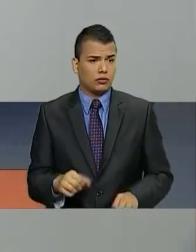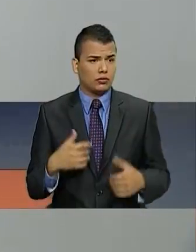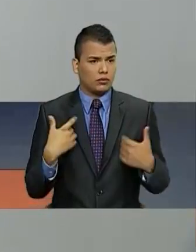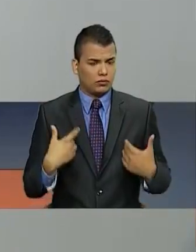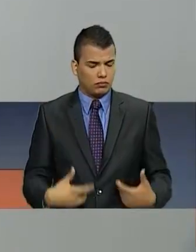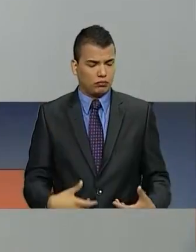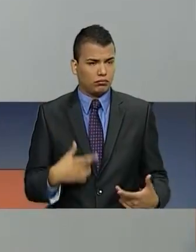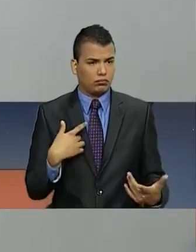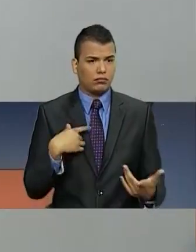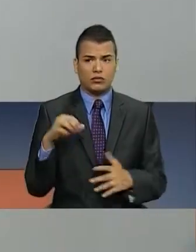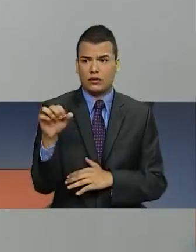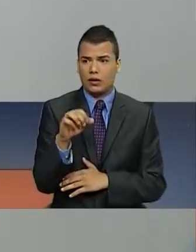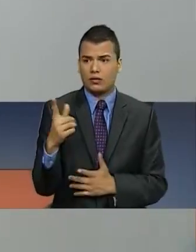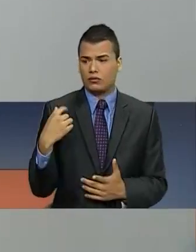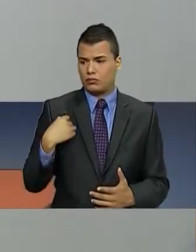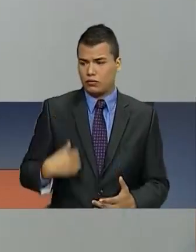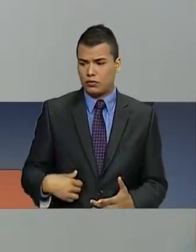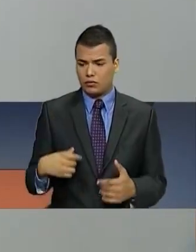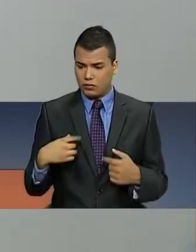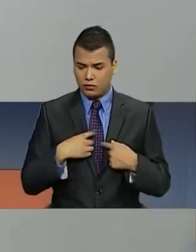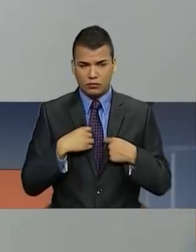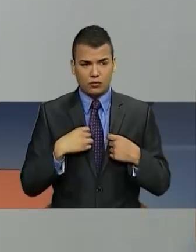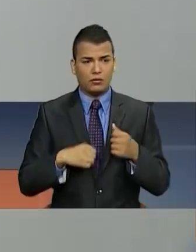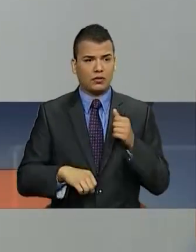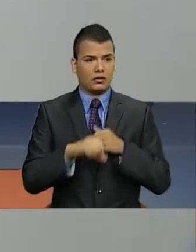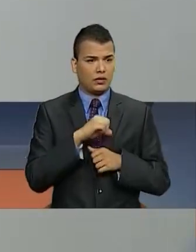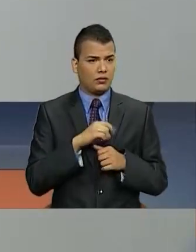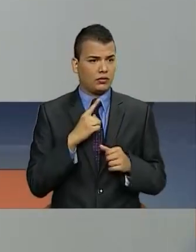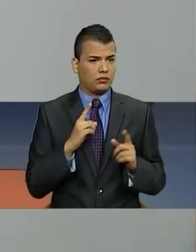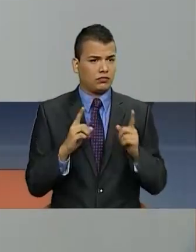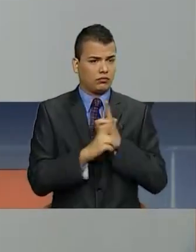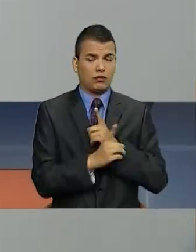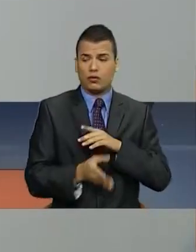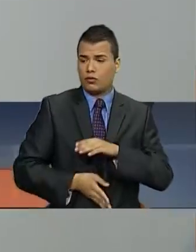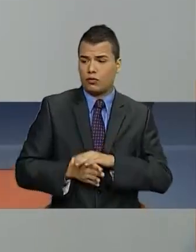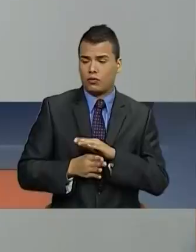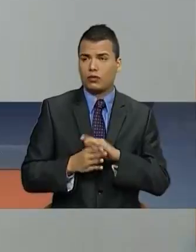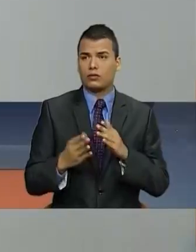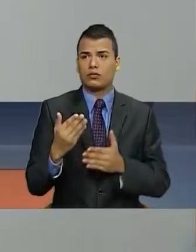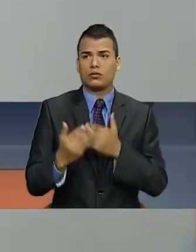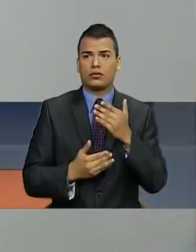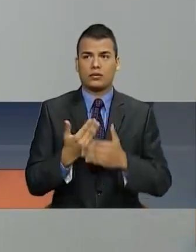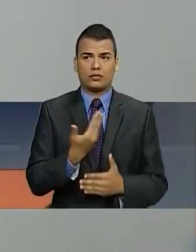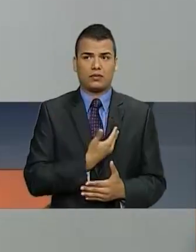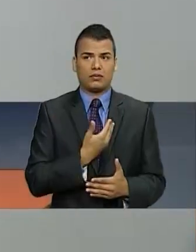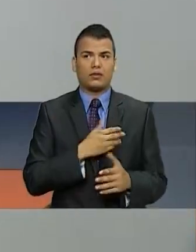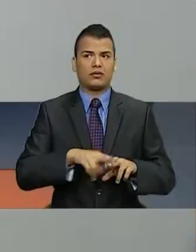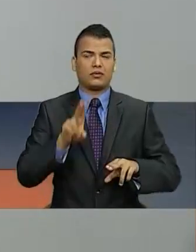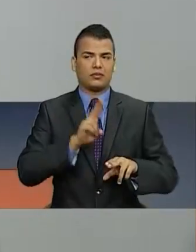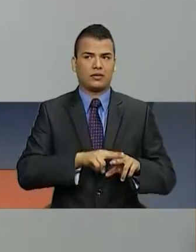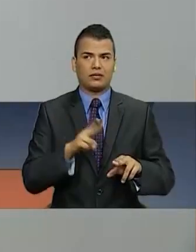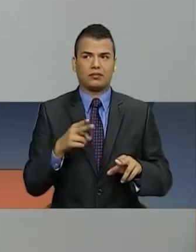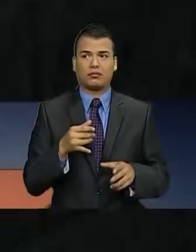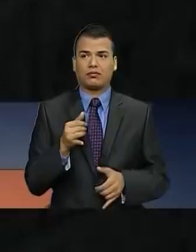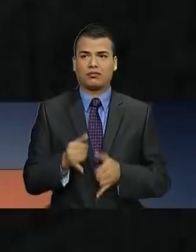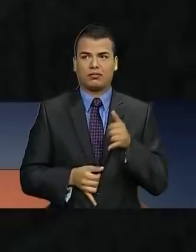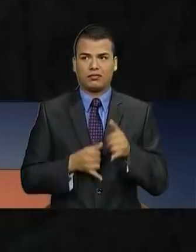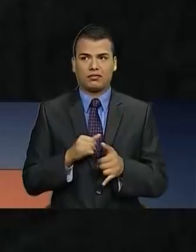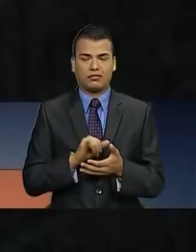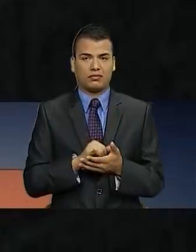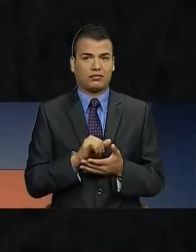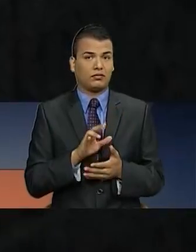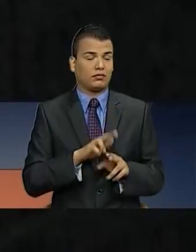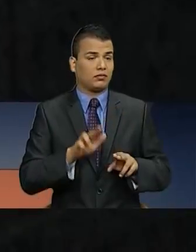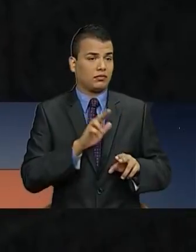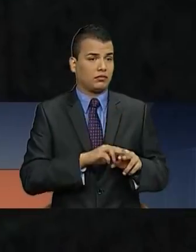carro, en el bolso para cambiarse y poder seguir con su rutina de mamá, porque es muy difícil coche, pañalera y todo esto entaconada, es complejo.